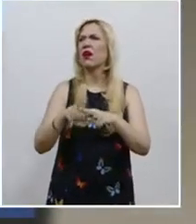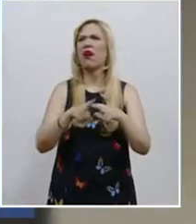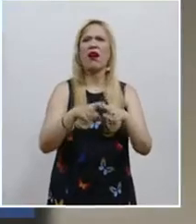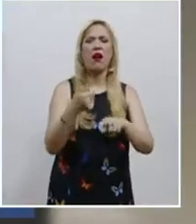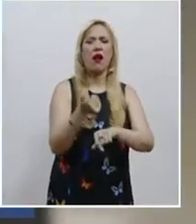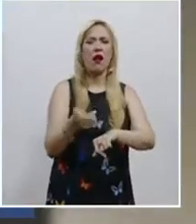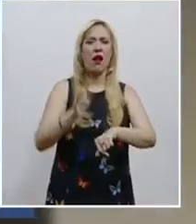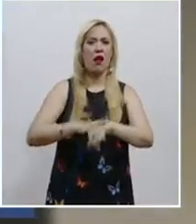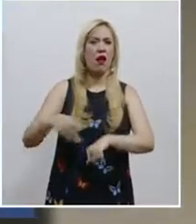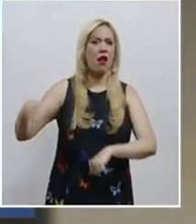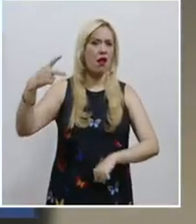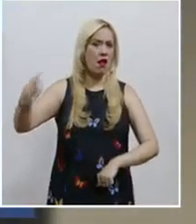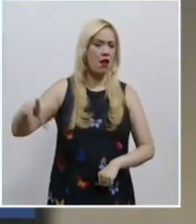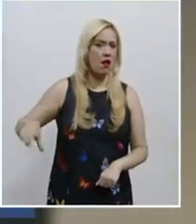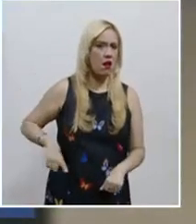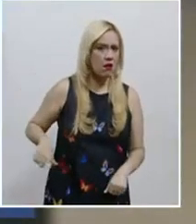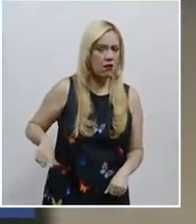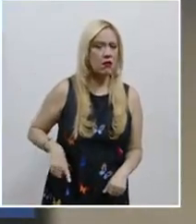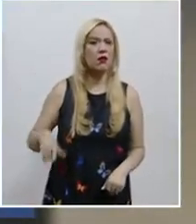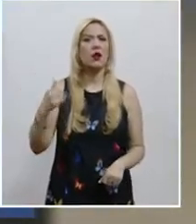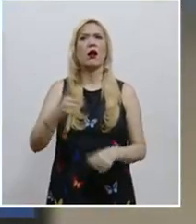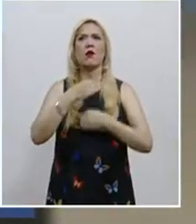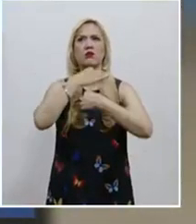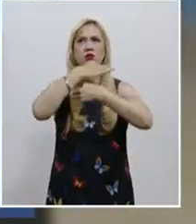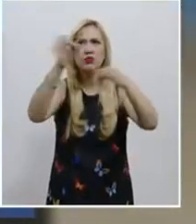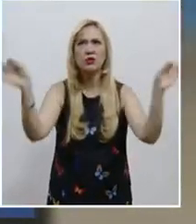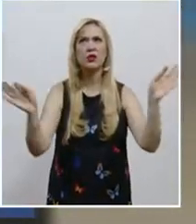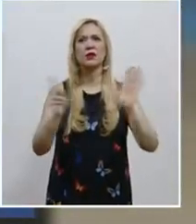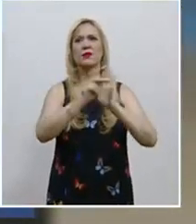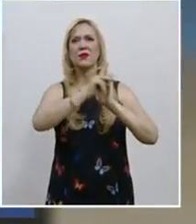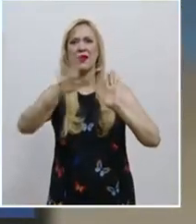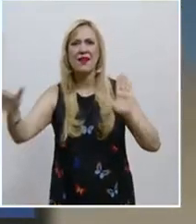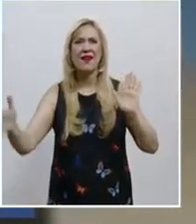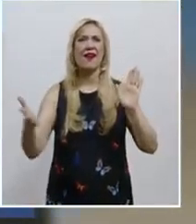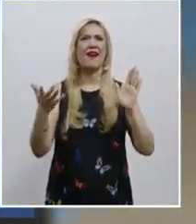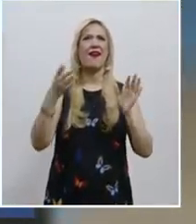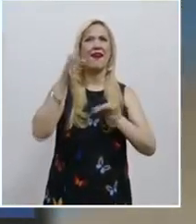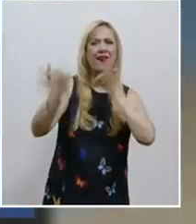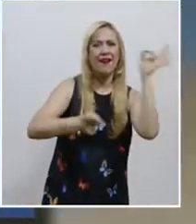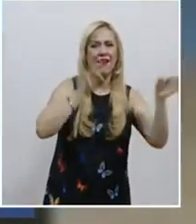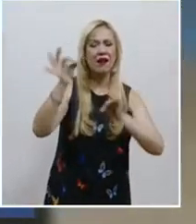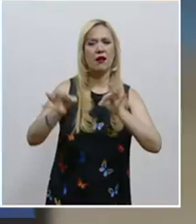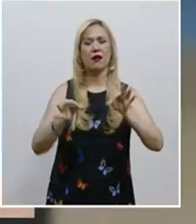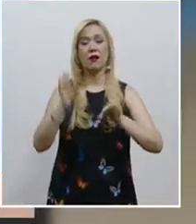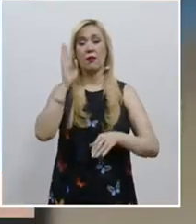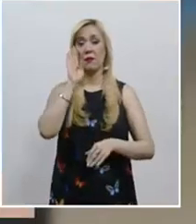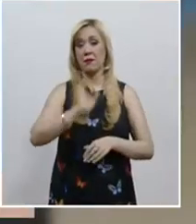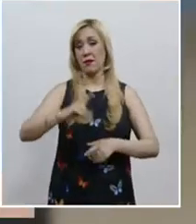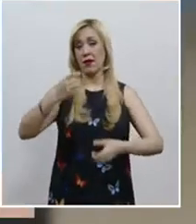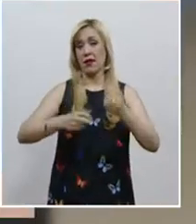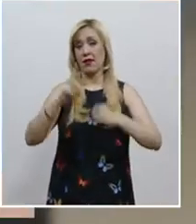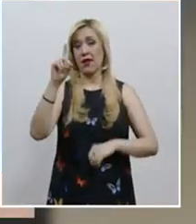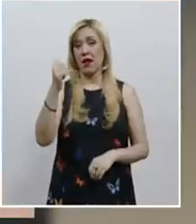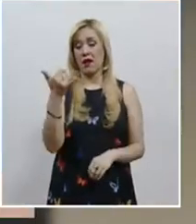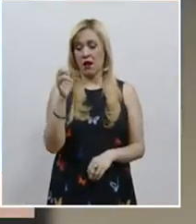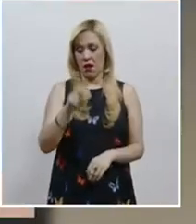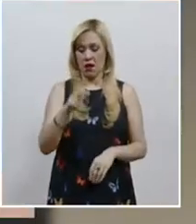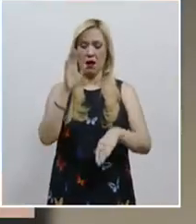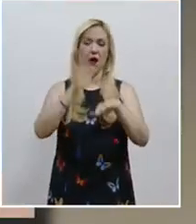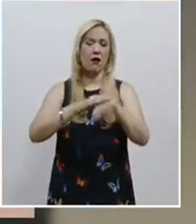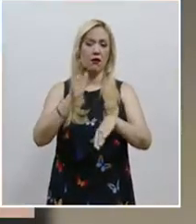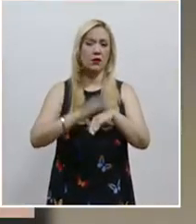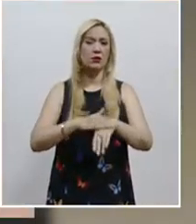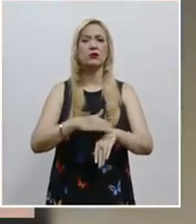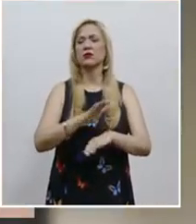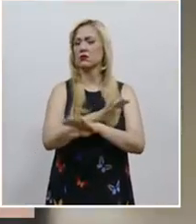de los servidores públicos y General de Comunicación Social. El ministro al que se asignó el asunto, Alberto Pérez Dayán, dio a conocer que se tienen